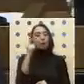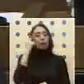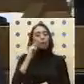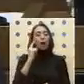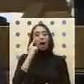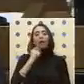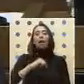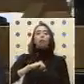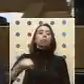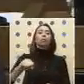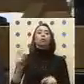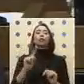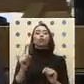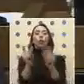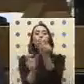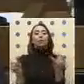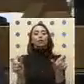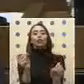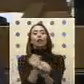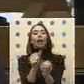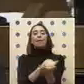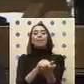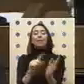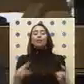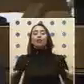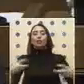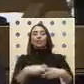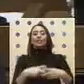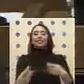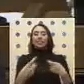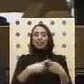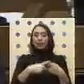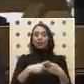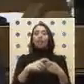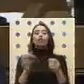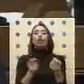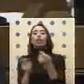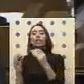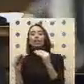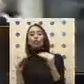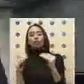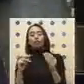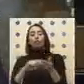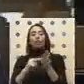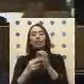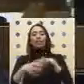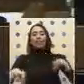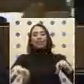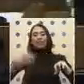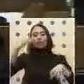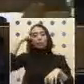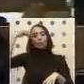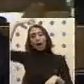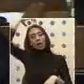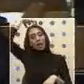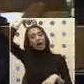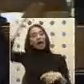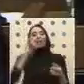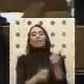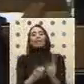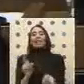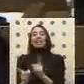eludir la sindicalización o la negociación colectiva, dividir para reinar, el dicho que tantas veces hemos